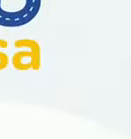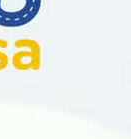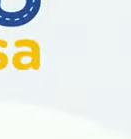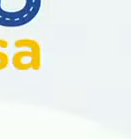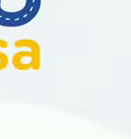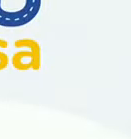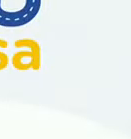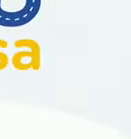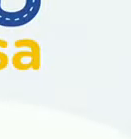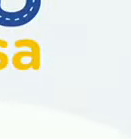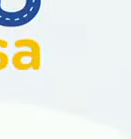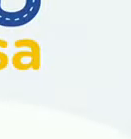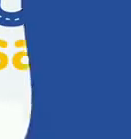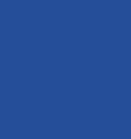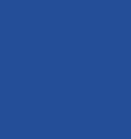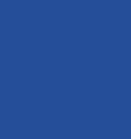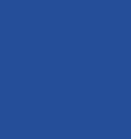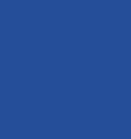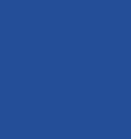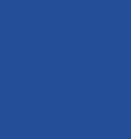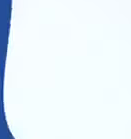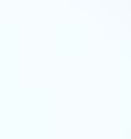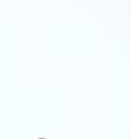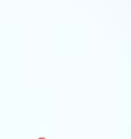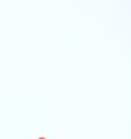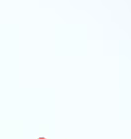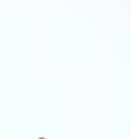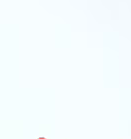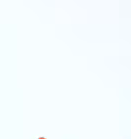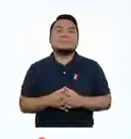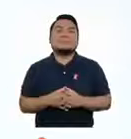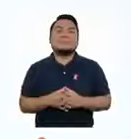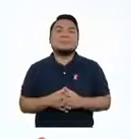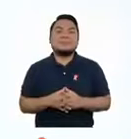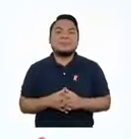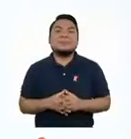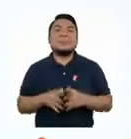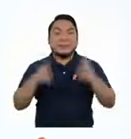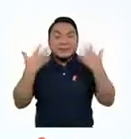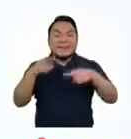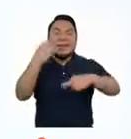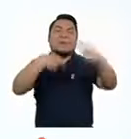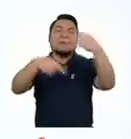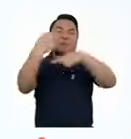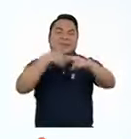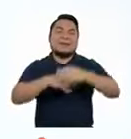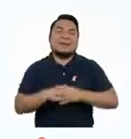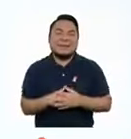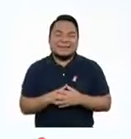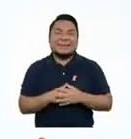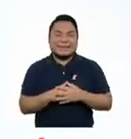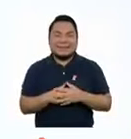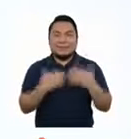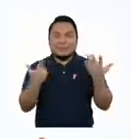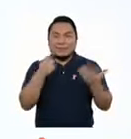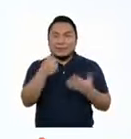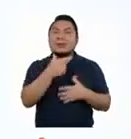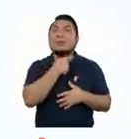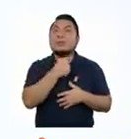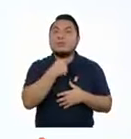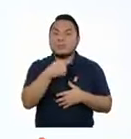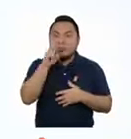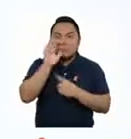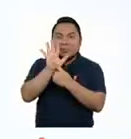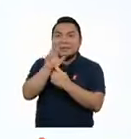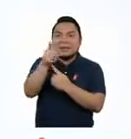Ya estamos vuelta. ¡Ay! ¿Les gustó el